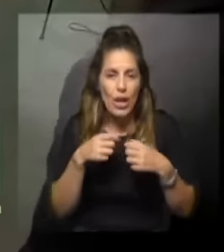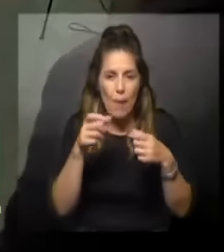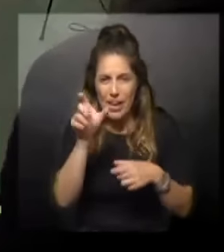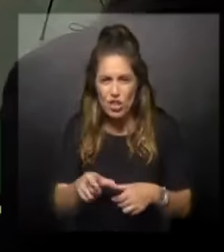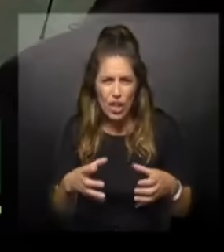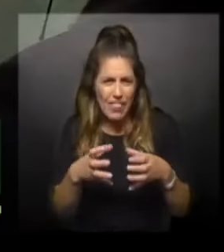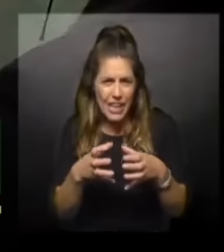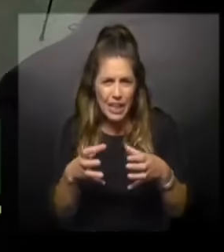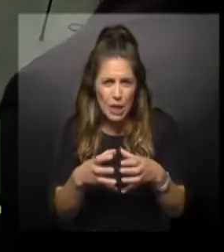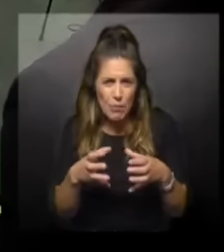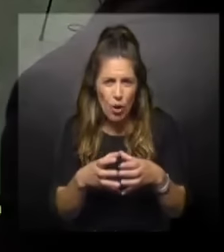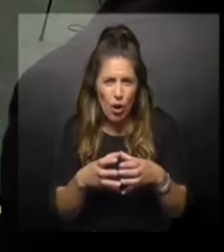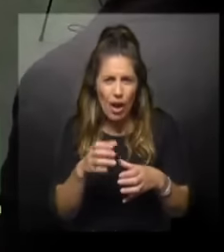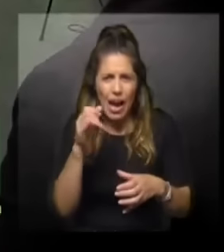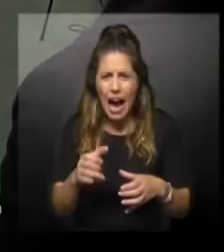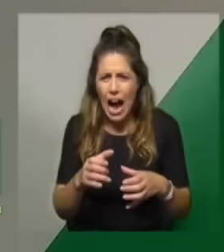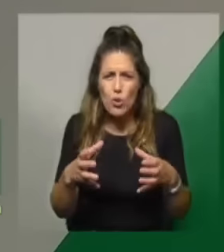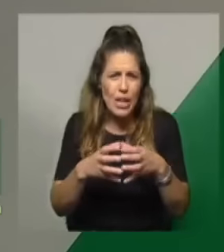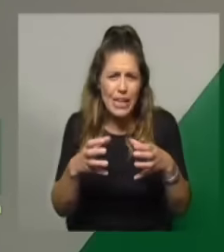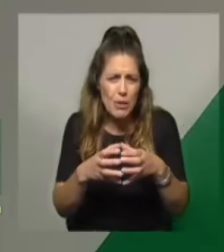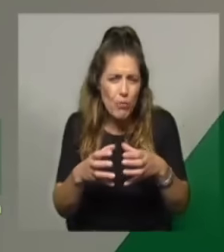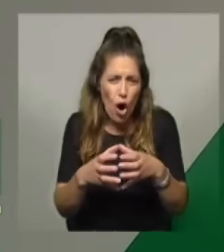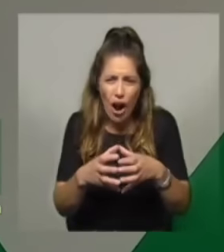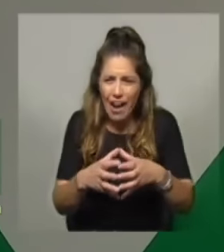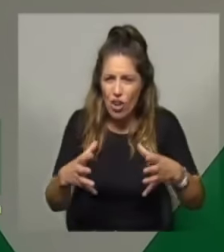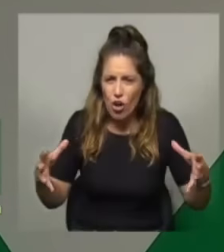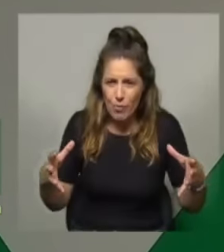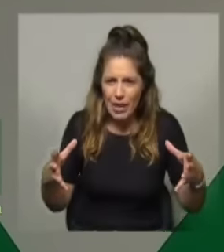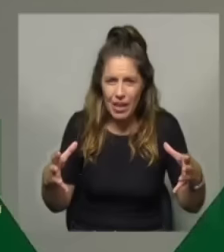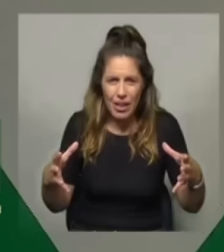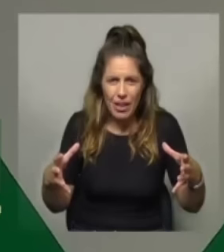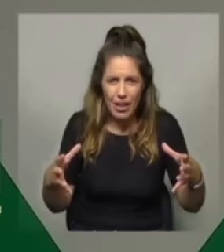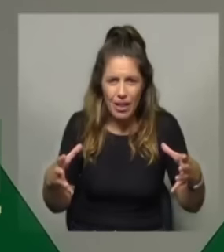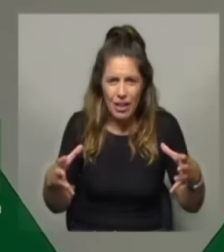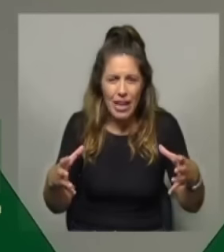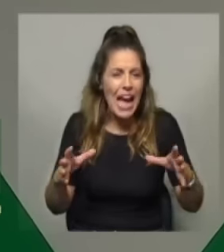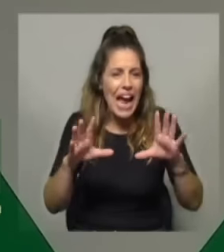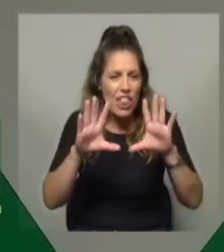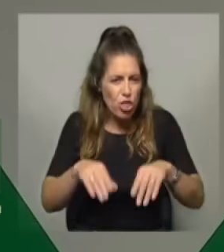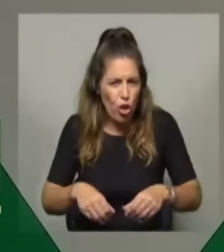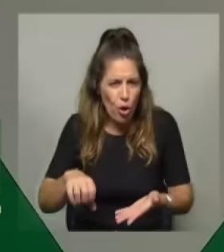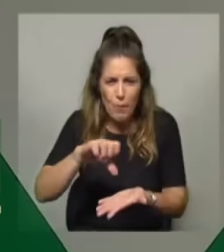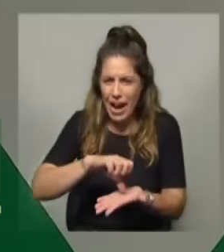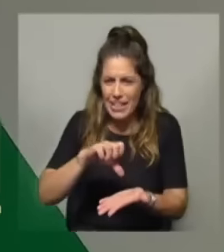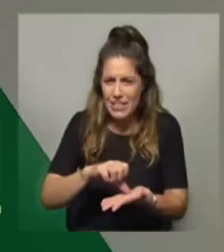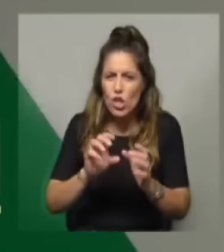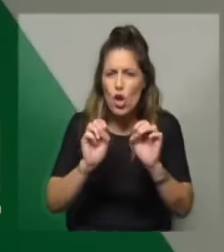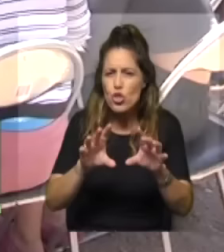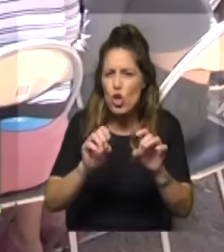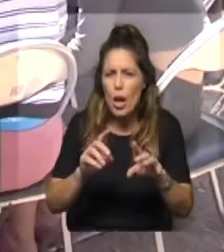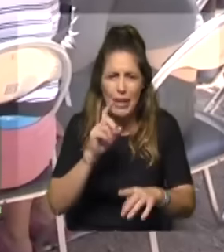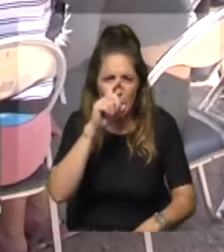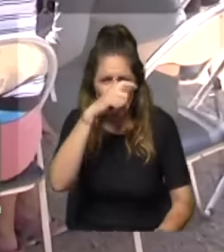equipo y hay un equipo enorme enorme en todo el país No solo en Montevideo de